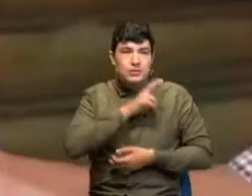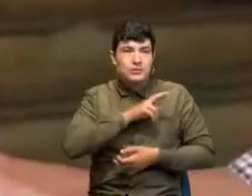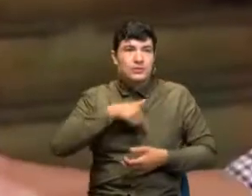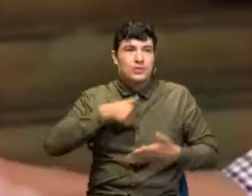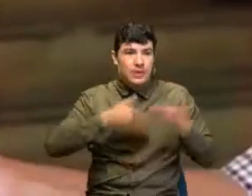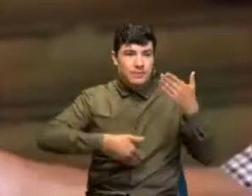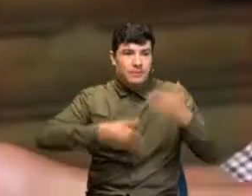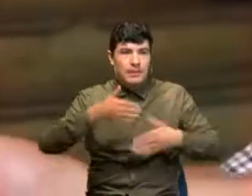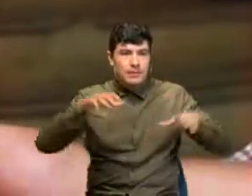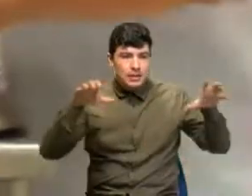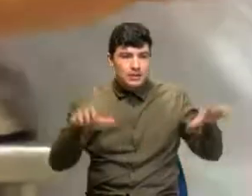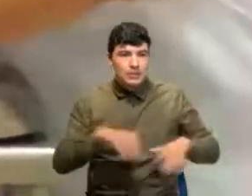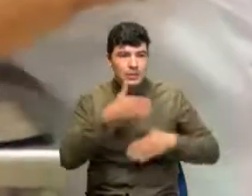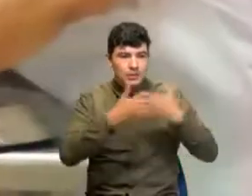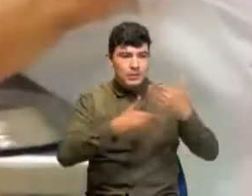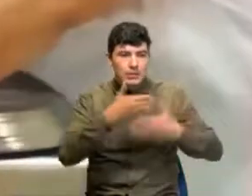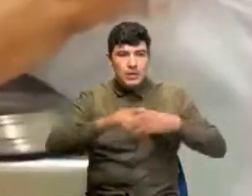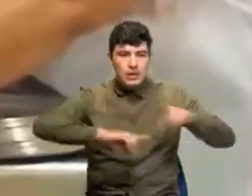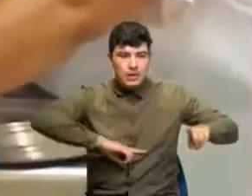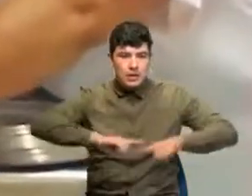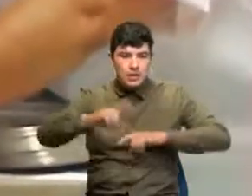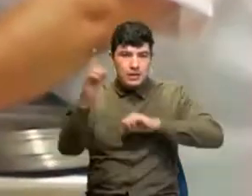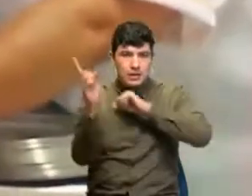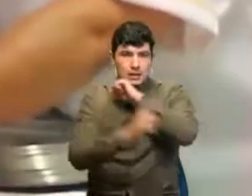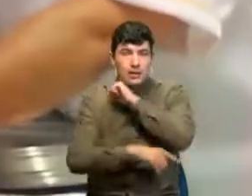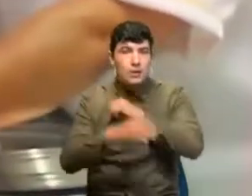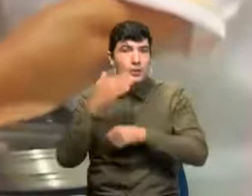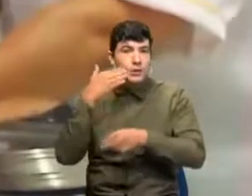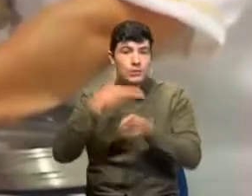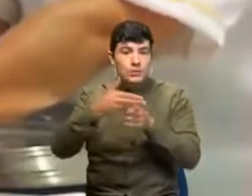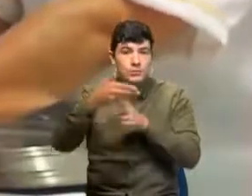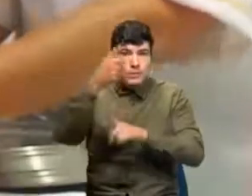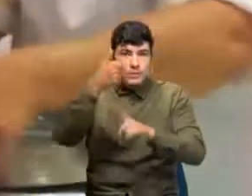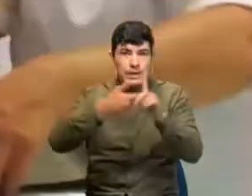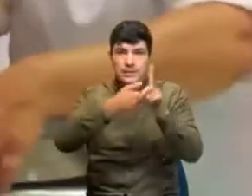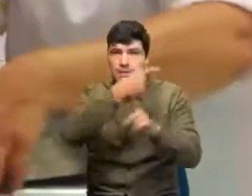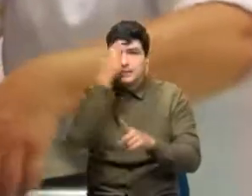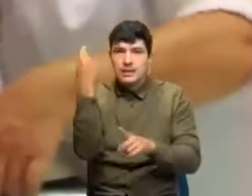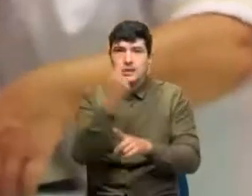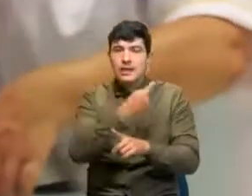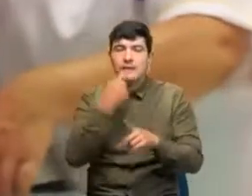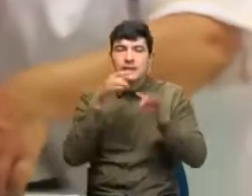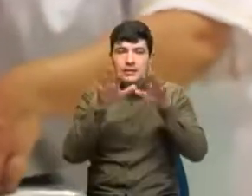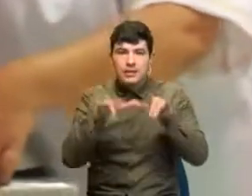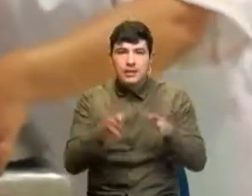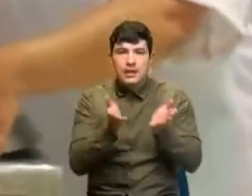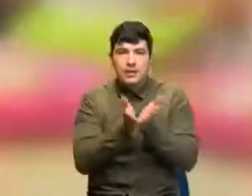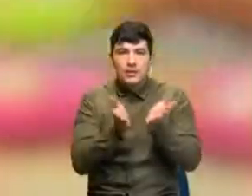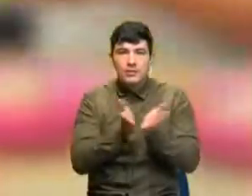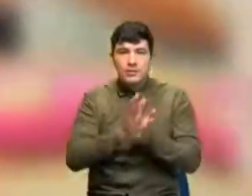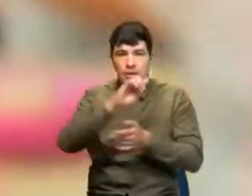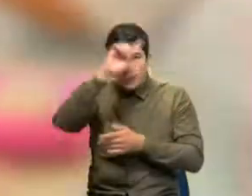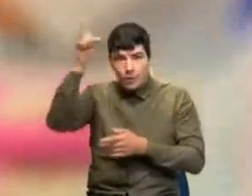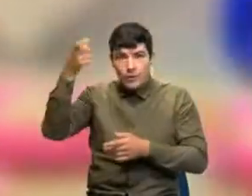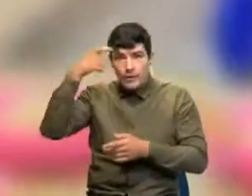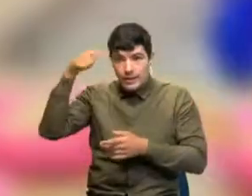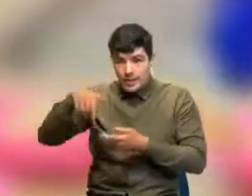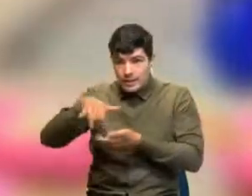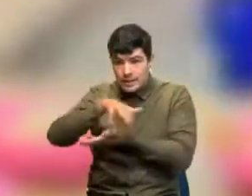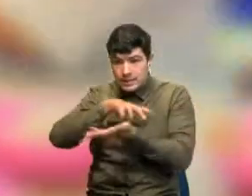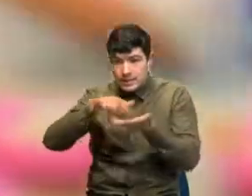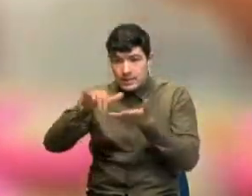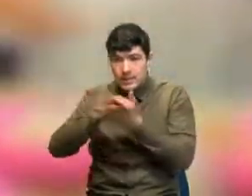administrativa sancionatoria finalizando el mes de septiembre la secretaria de educación y la gobernación de santander decidirán